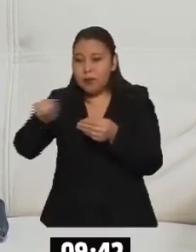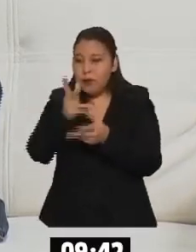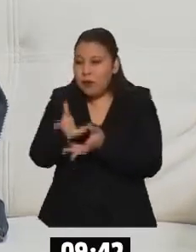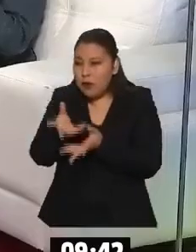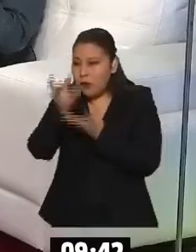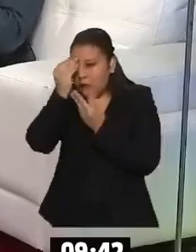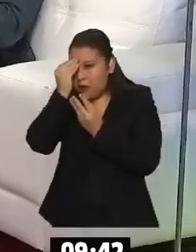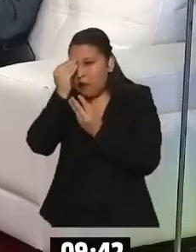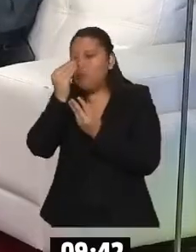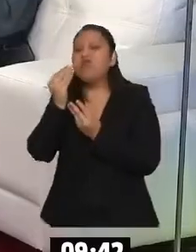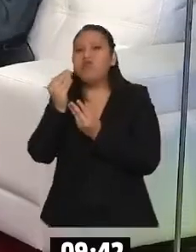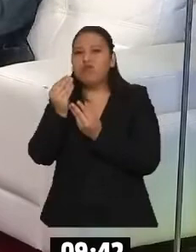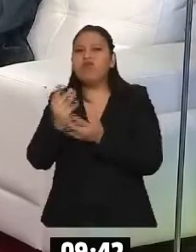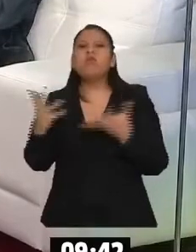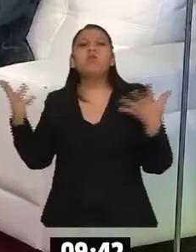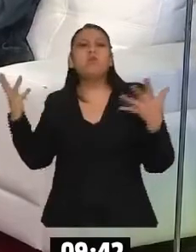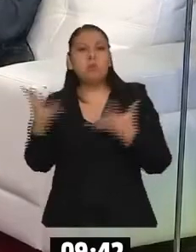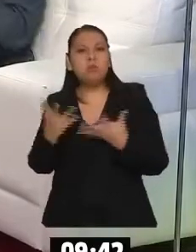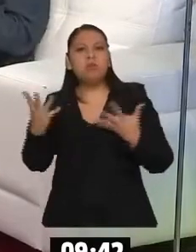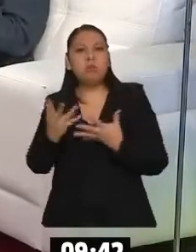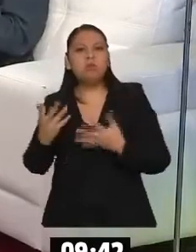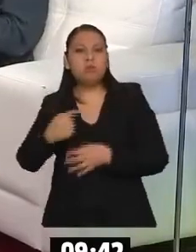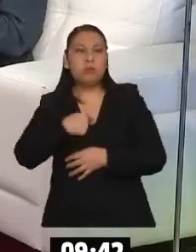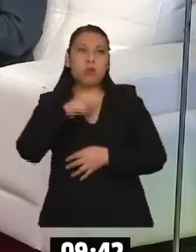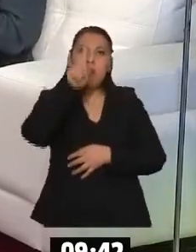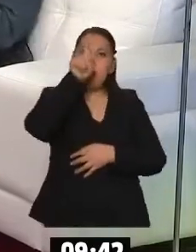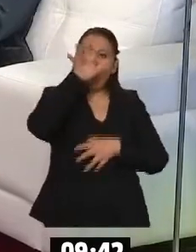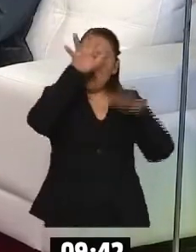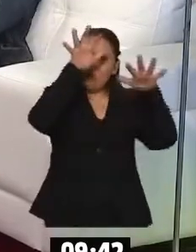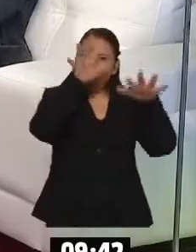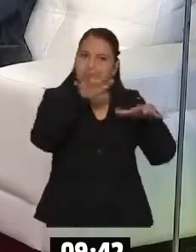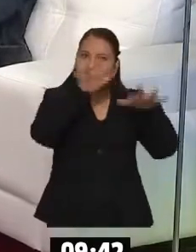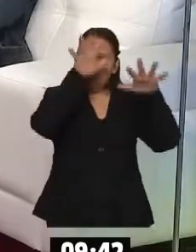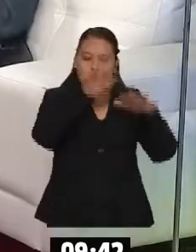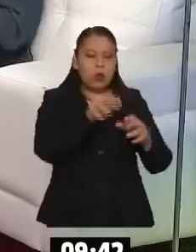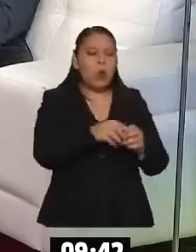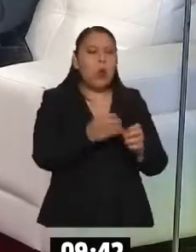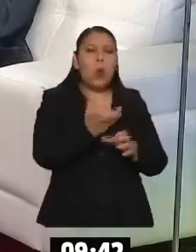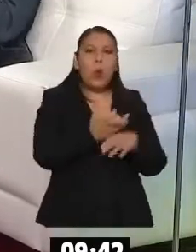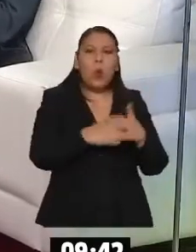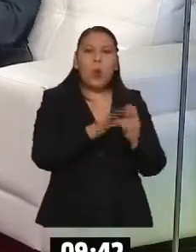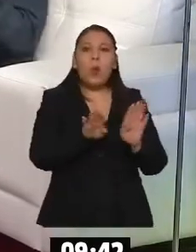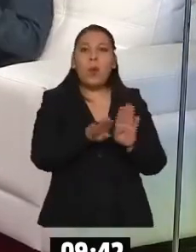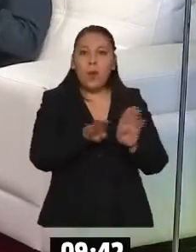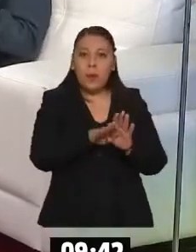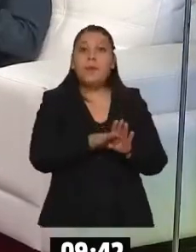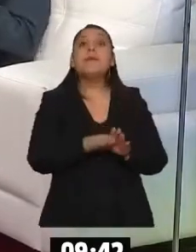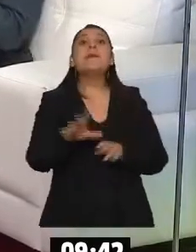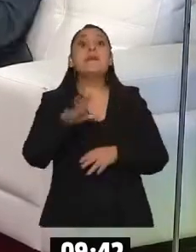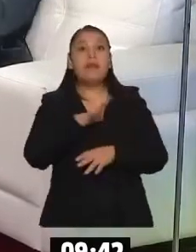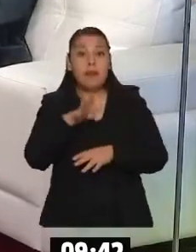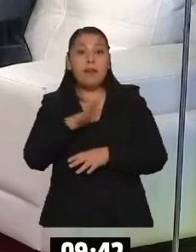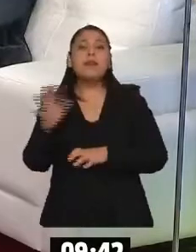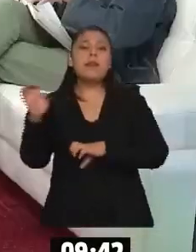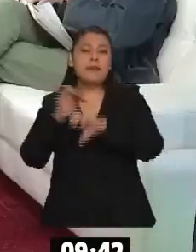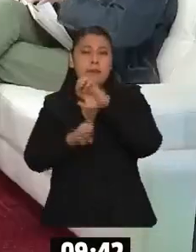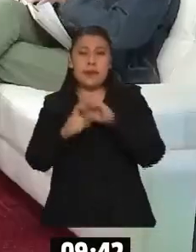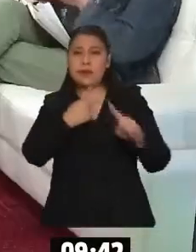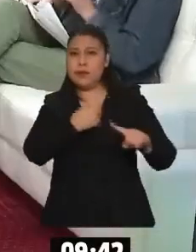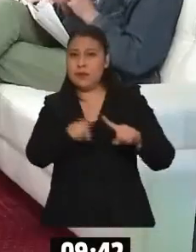estos sistemas de captación de agua hay un directorio de las empresas que